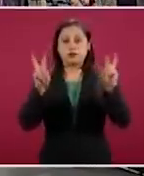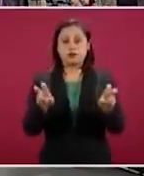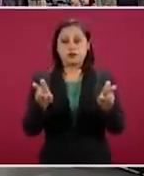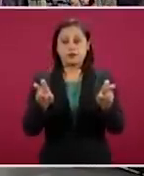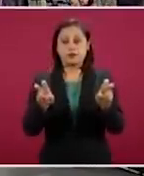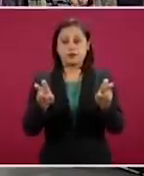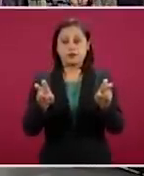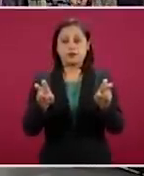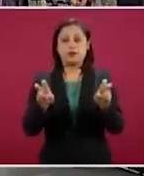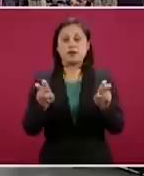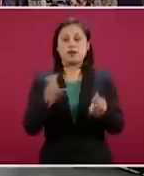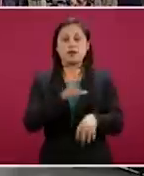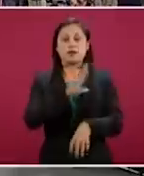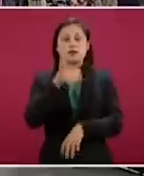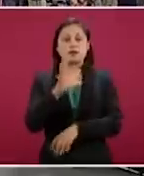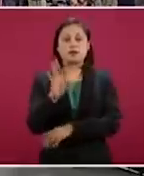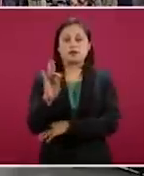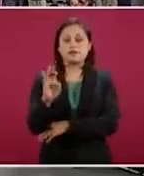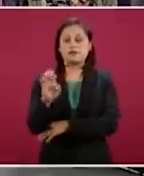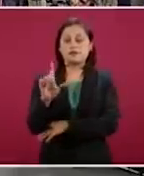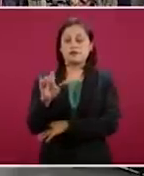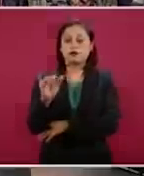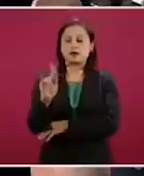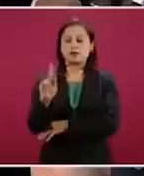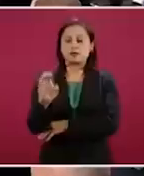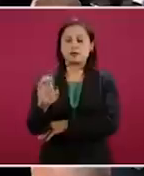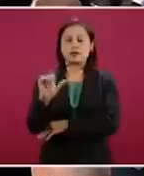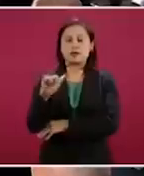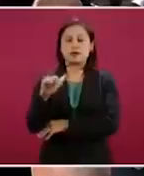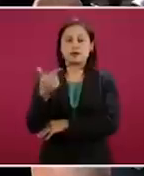Ángeles, las exposiciones.